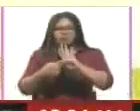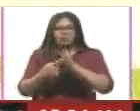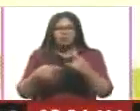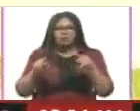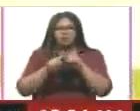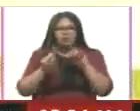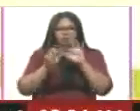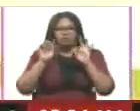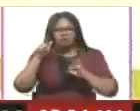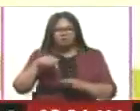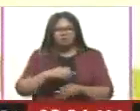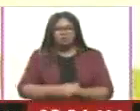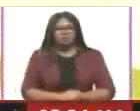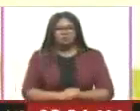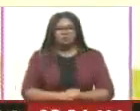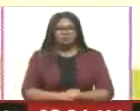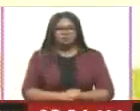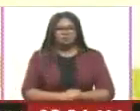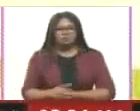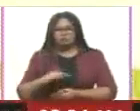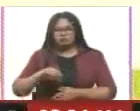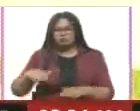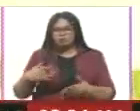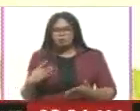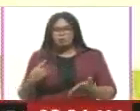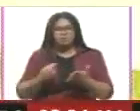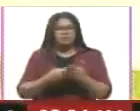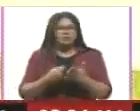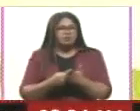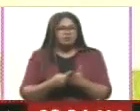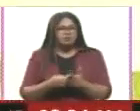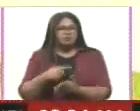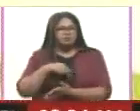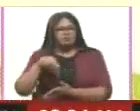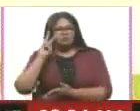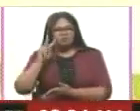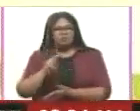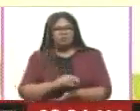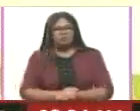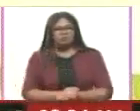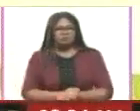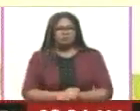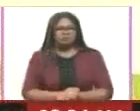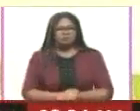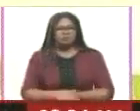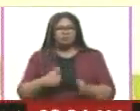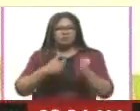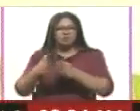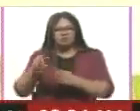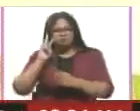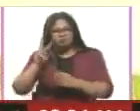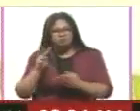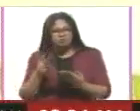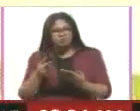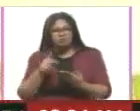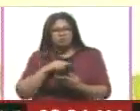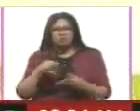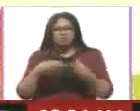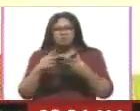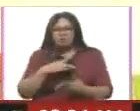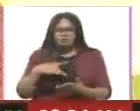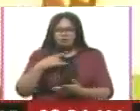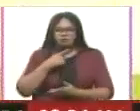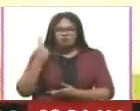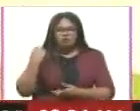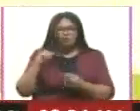la UNESCO, desde cuándo empieza, quién era Carlos Villanueva, además. Pensar que en ese pabellón que nosotros tenemos allá